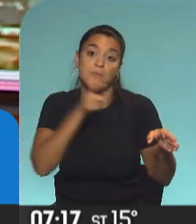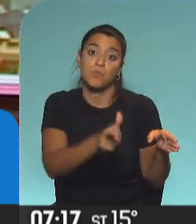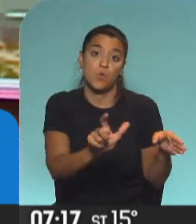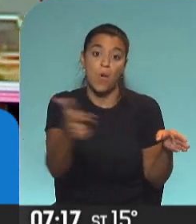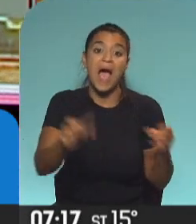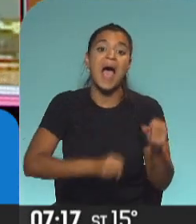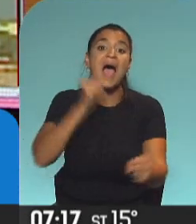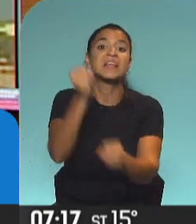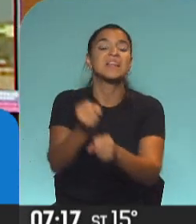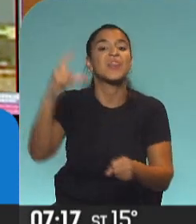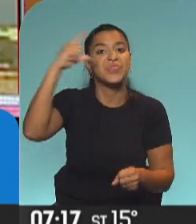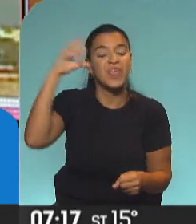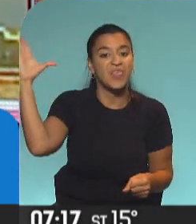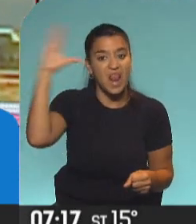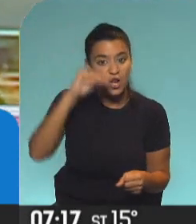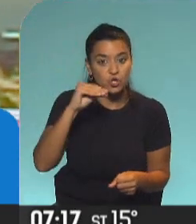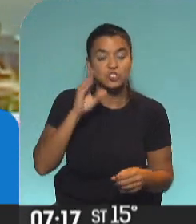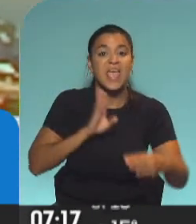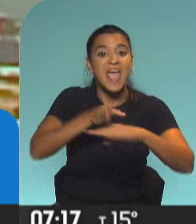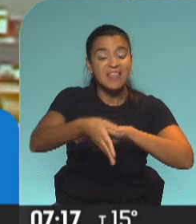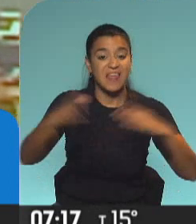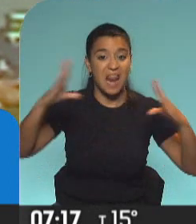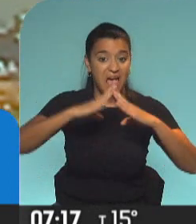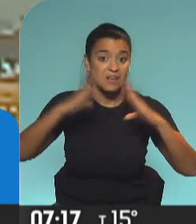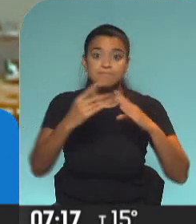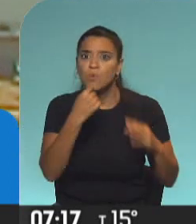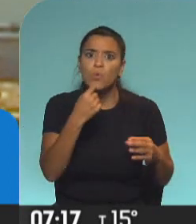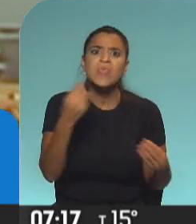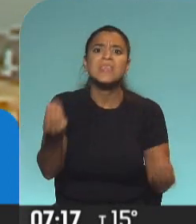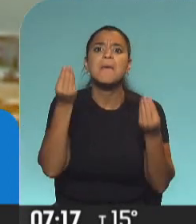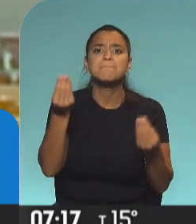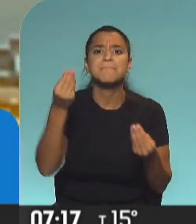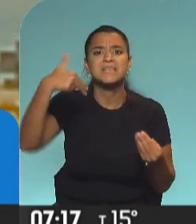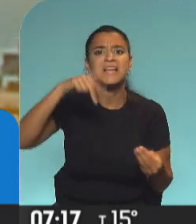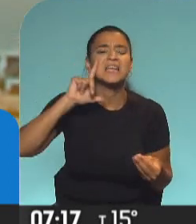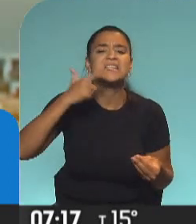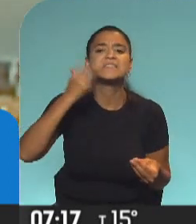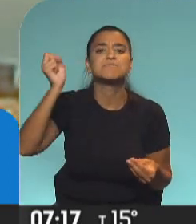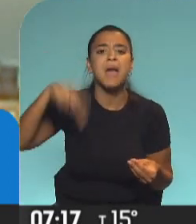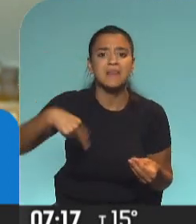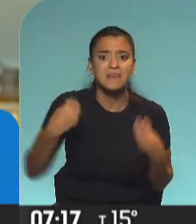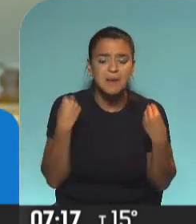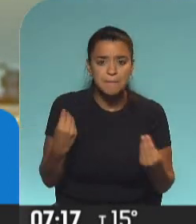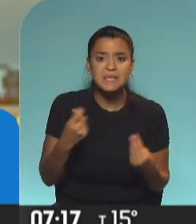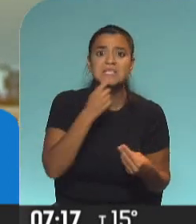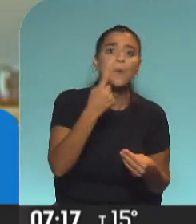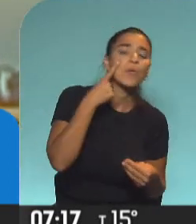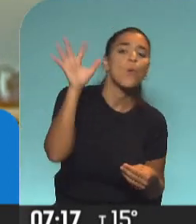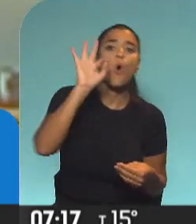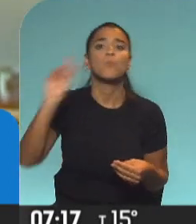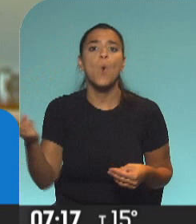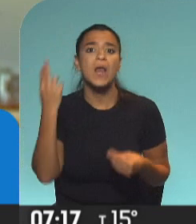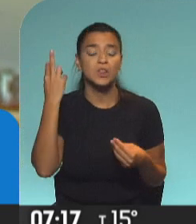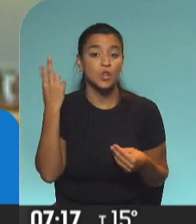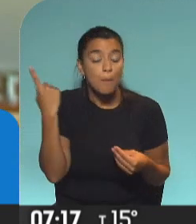Hasta las 10 de la noche que entraron a la casa, era una incógnita que había pasado con Alberto Nisman. Era una incógnita saber si estaba vivo o muerto.